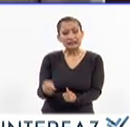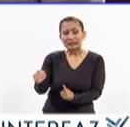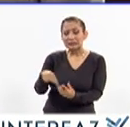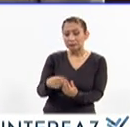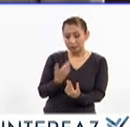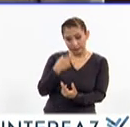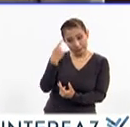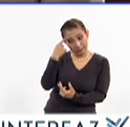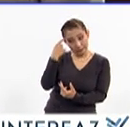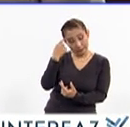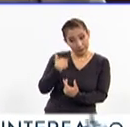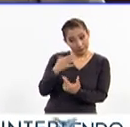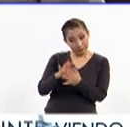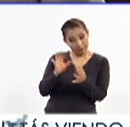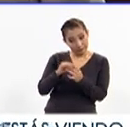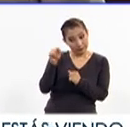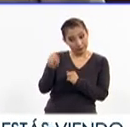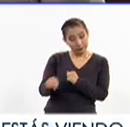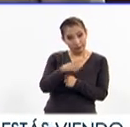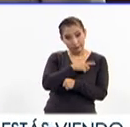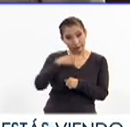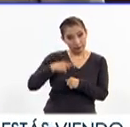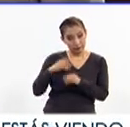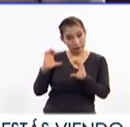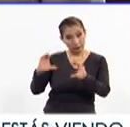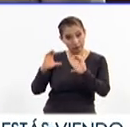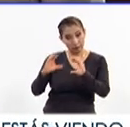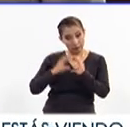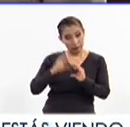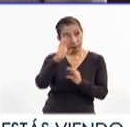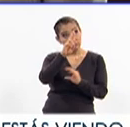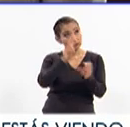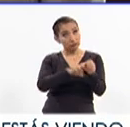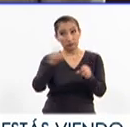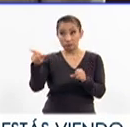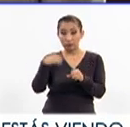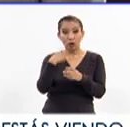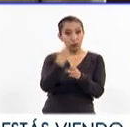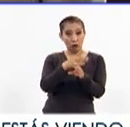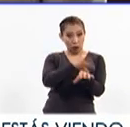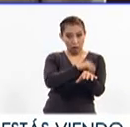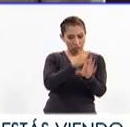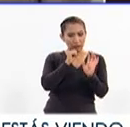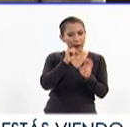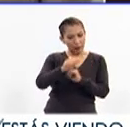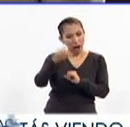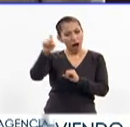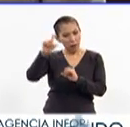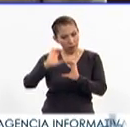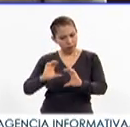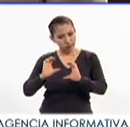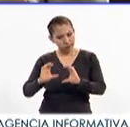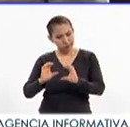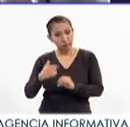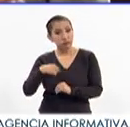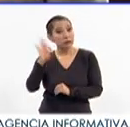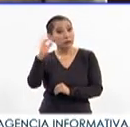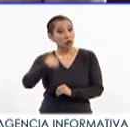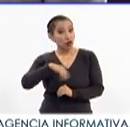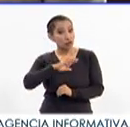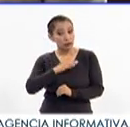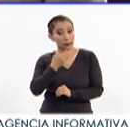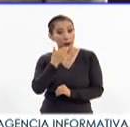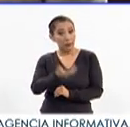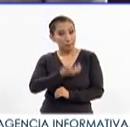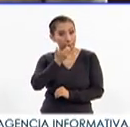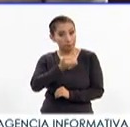pequeñitos, haciéndoles conciencia de que tenemos que cuidar nuestros recursos, no solo la parte energética, también el agua. Si nosotros adoptamos